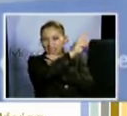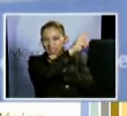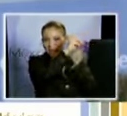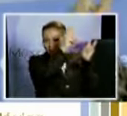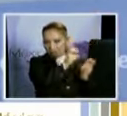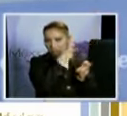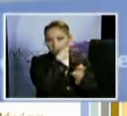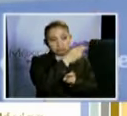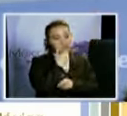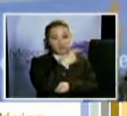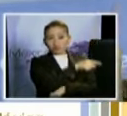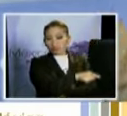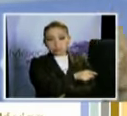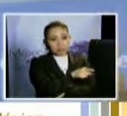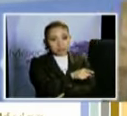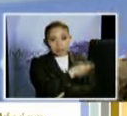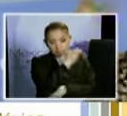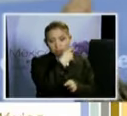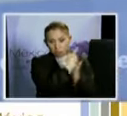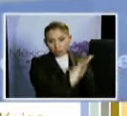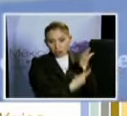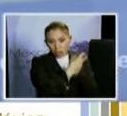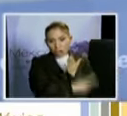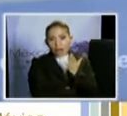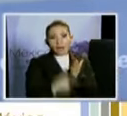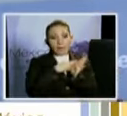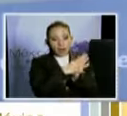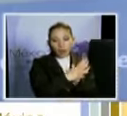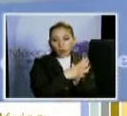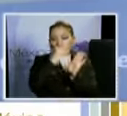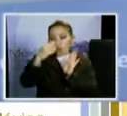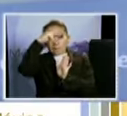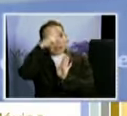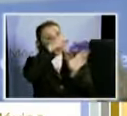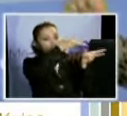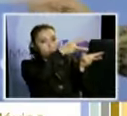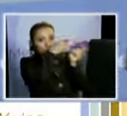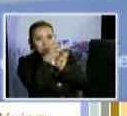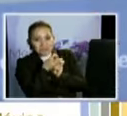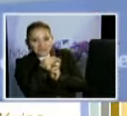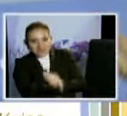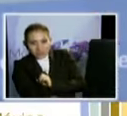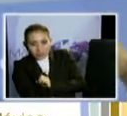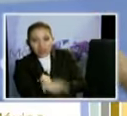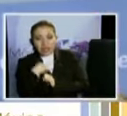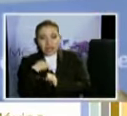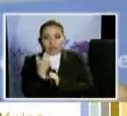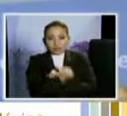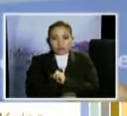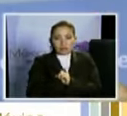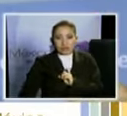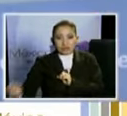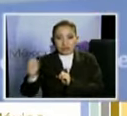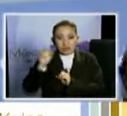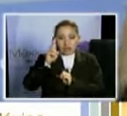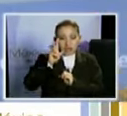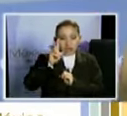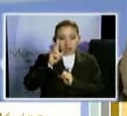que no funcionan. Y eso es un programa que se ha importado, que México ha importado. Estos famosos drug